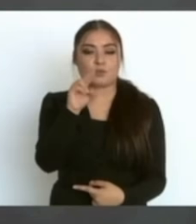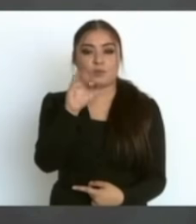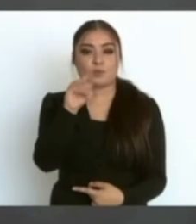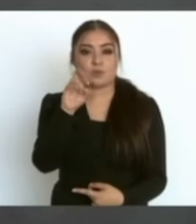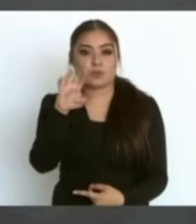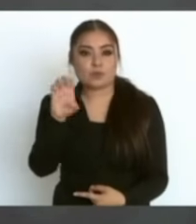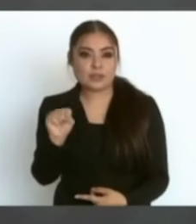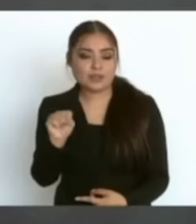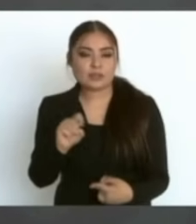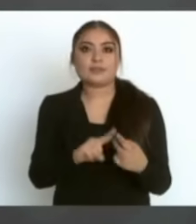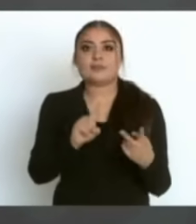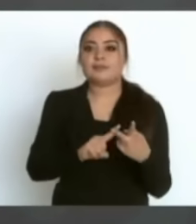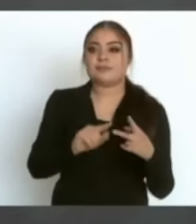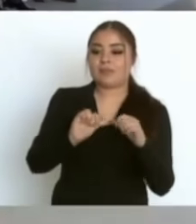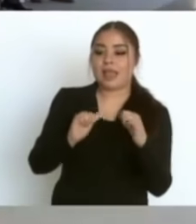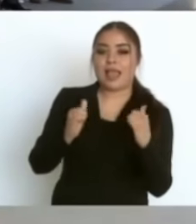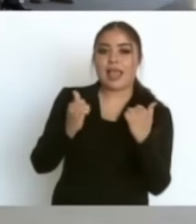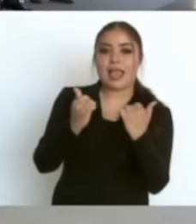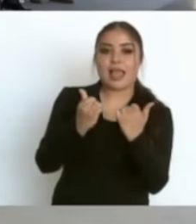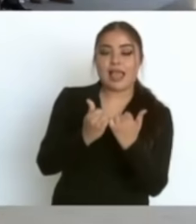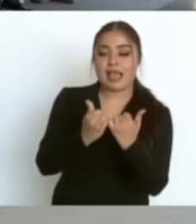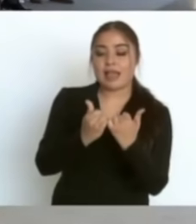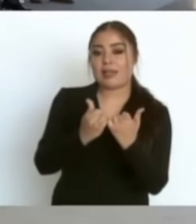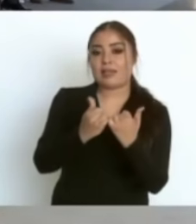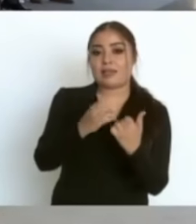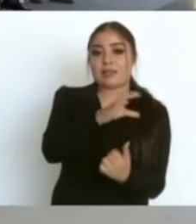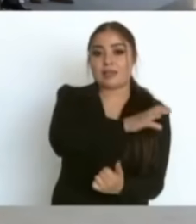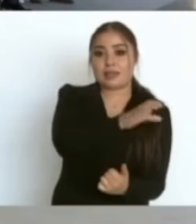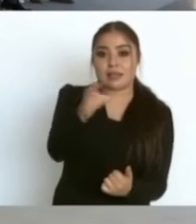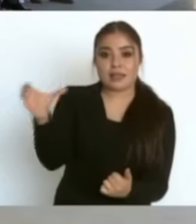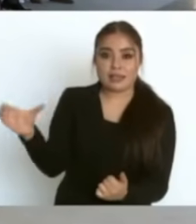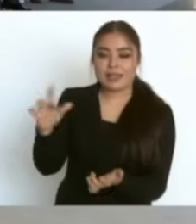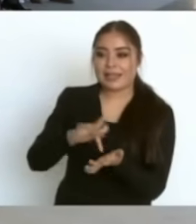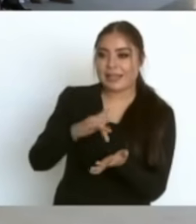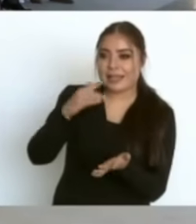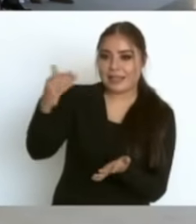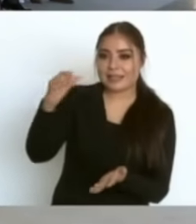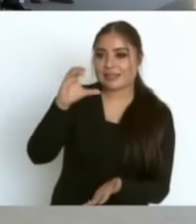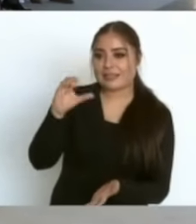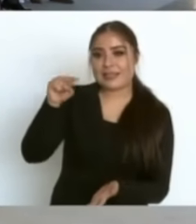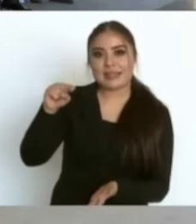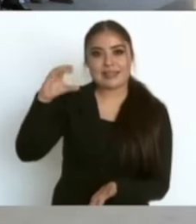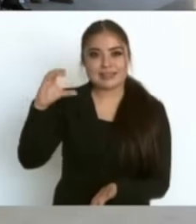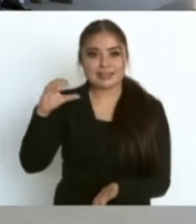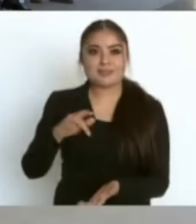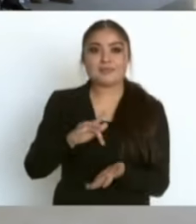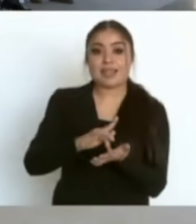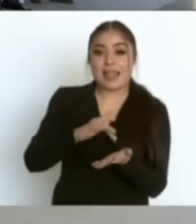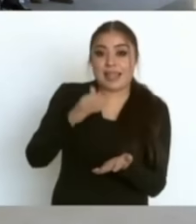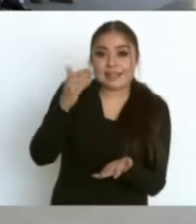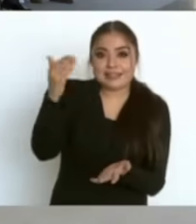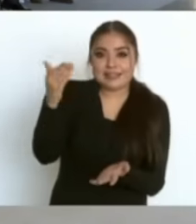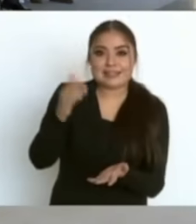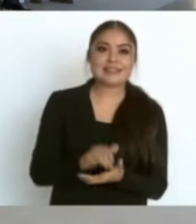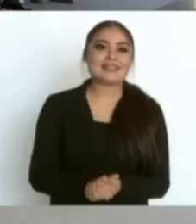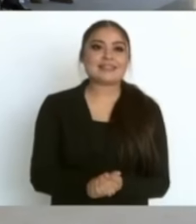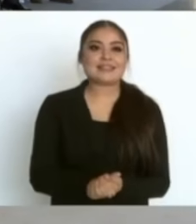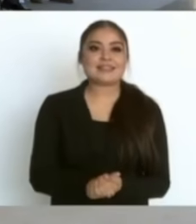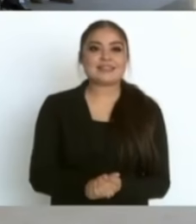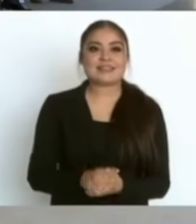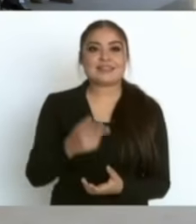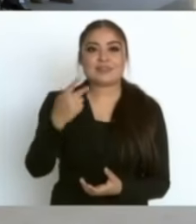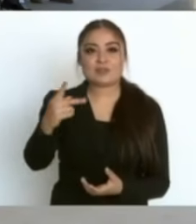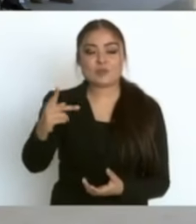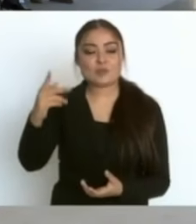las organizaciones campesinas la cnc agradecerle por su apoyo agradecer a los